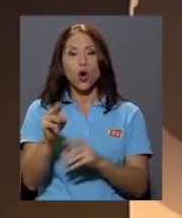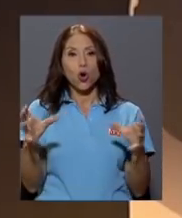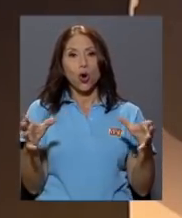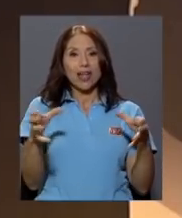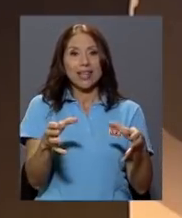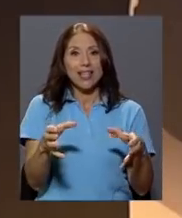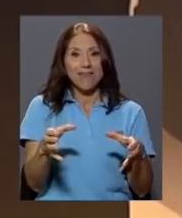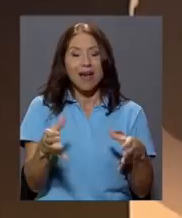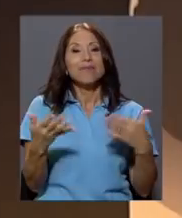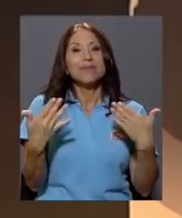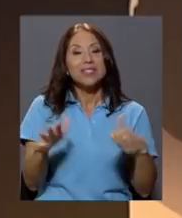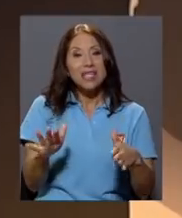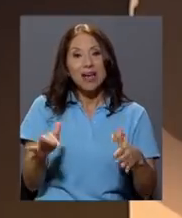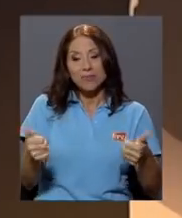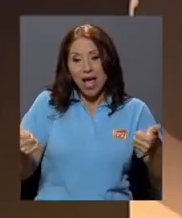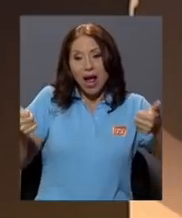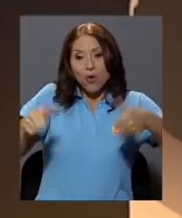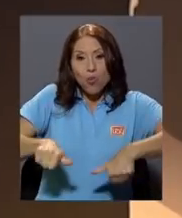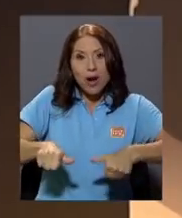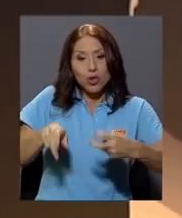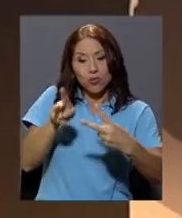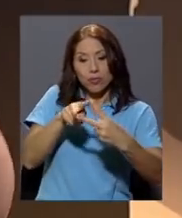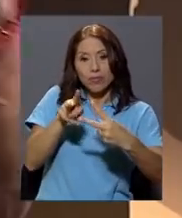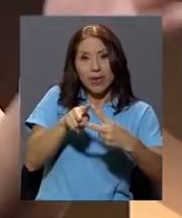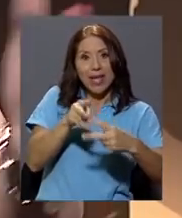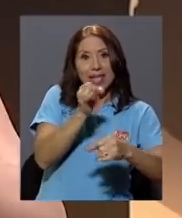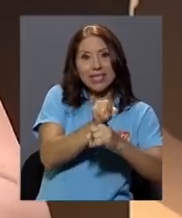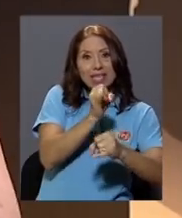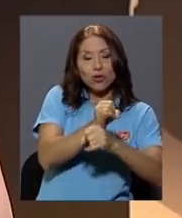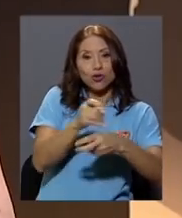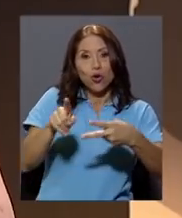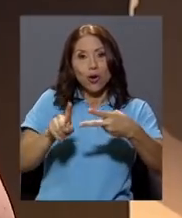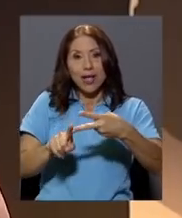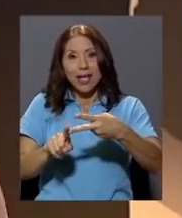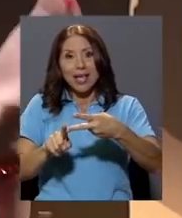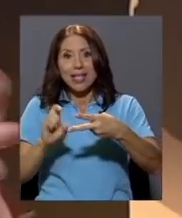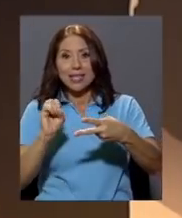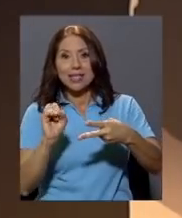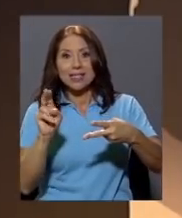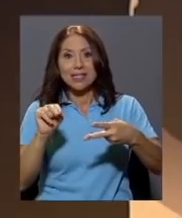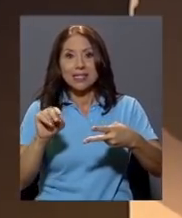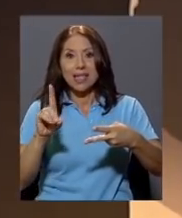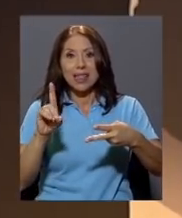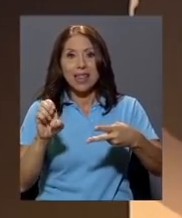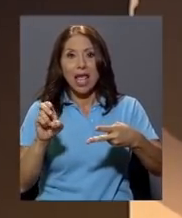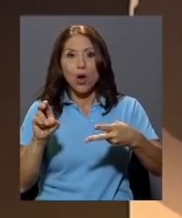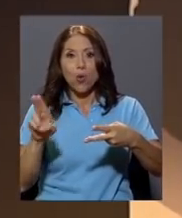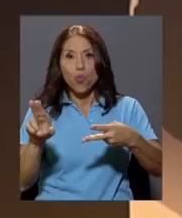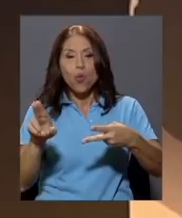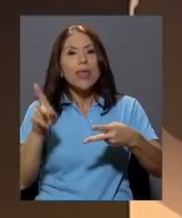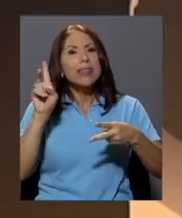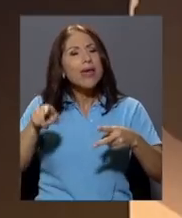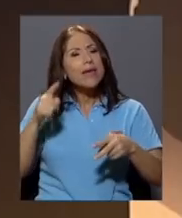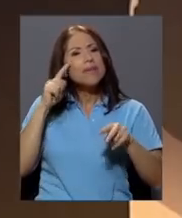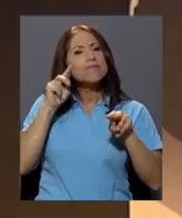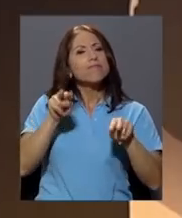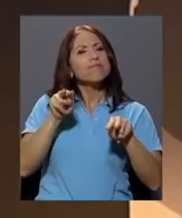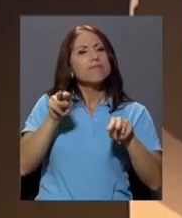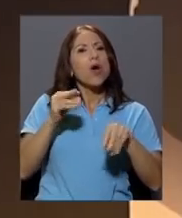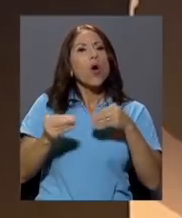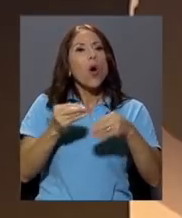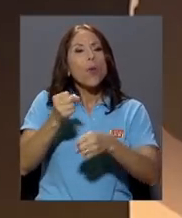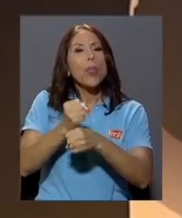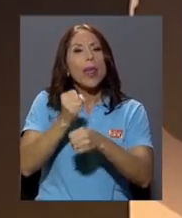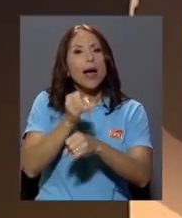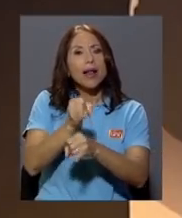que tanto la institución como el Sindeo son fiscalizadores del funcionamiento de la institución. Yo